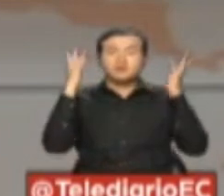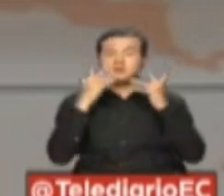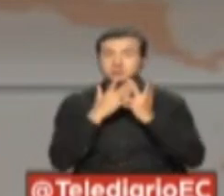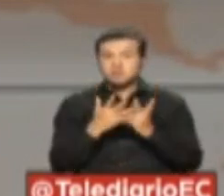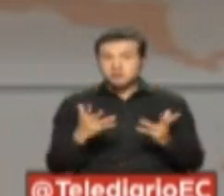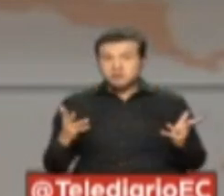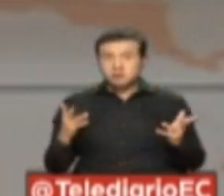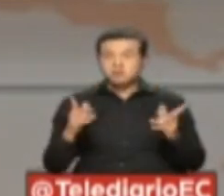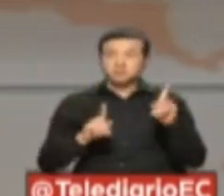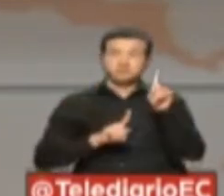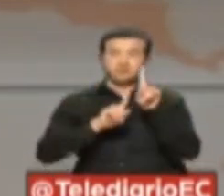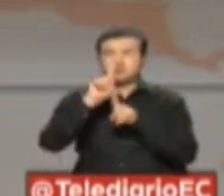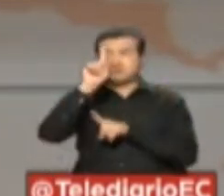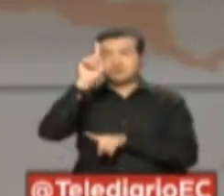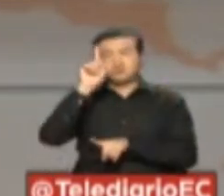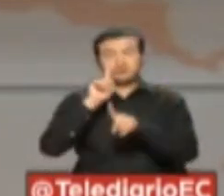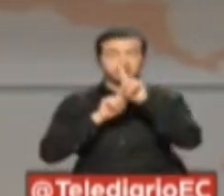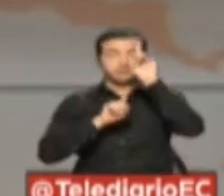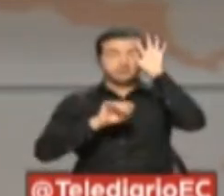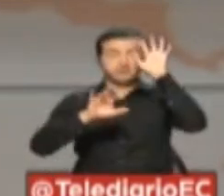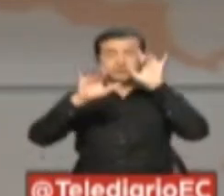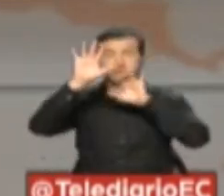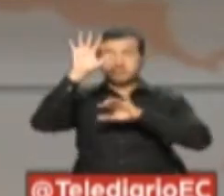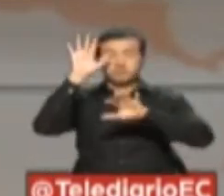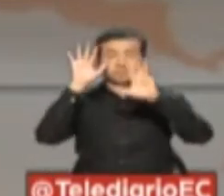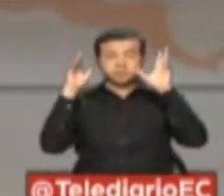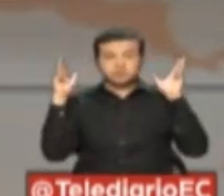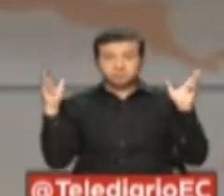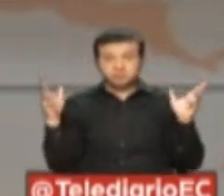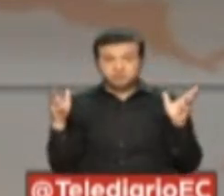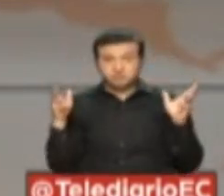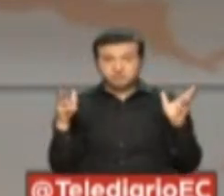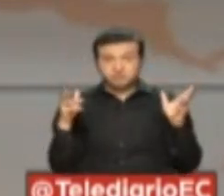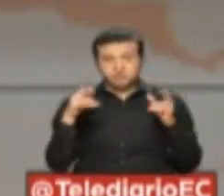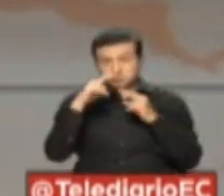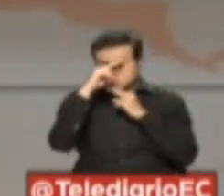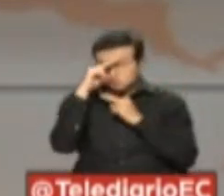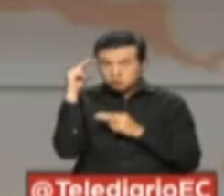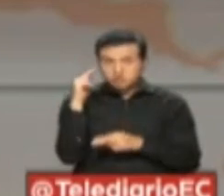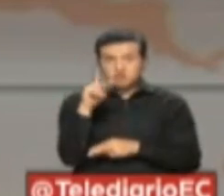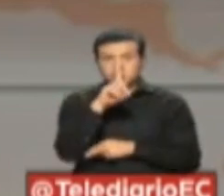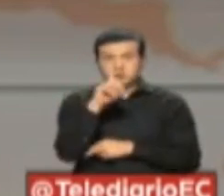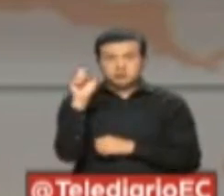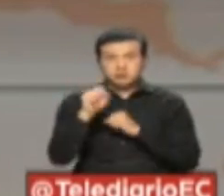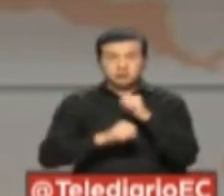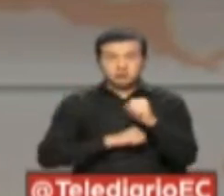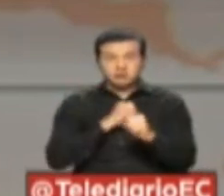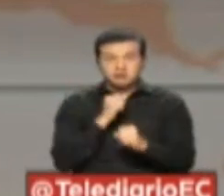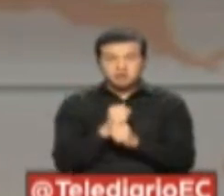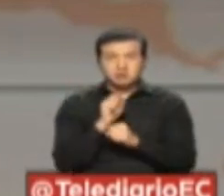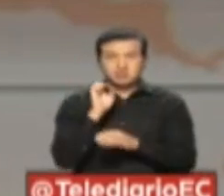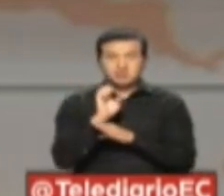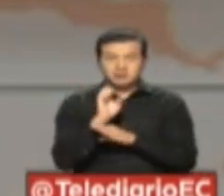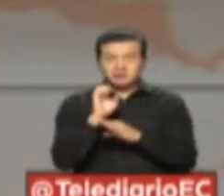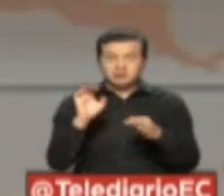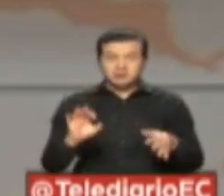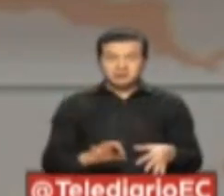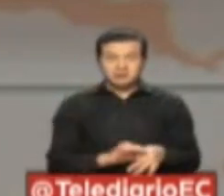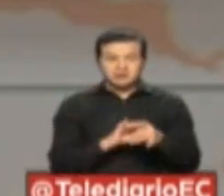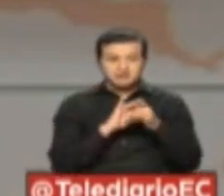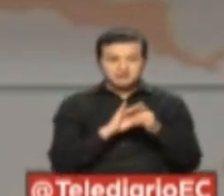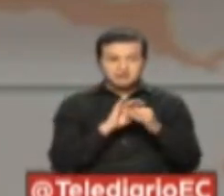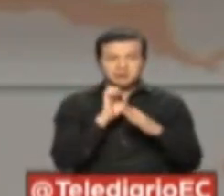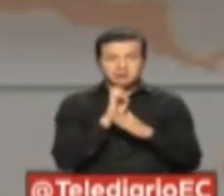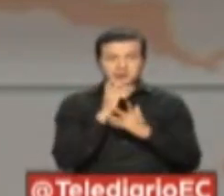fuegos artificiales y homenajeado a los centenarios de es japón ecuador y